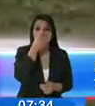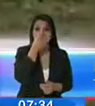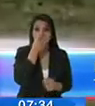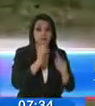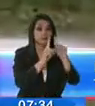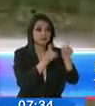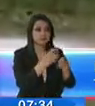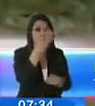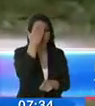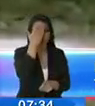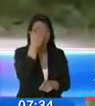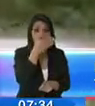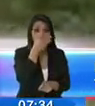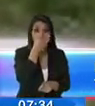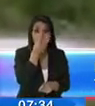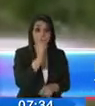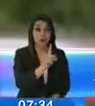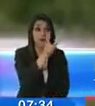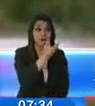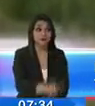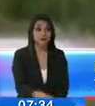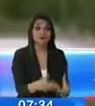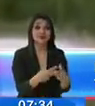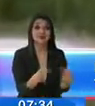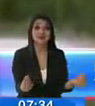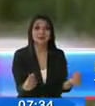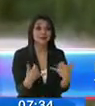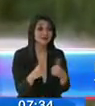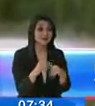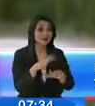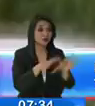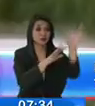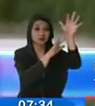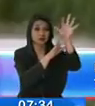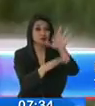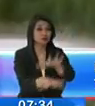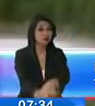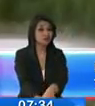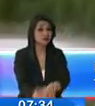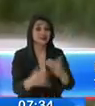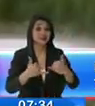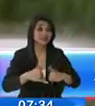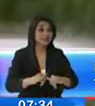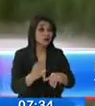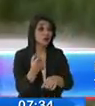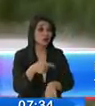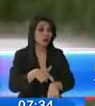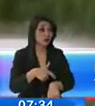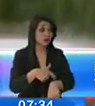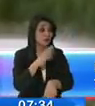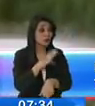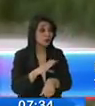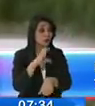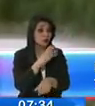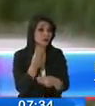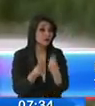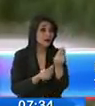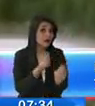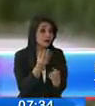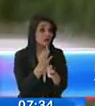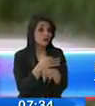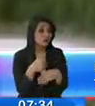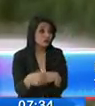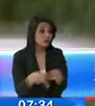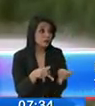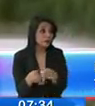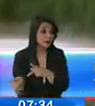lastimosamente hay una persona todavía desaparecida atrás de este derrumbe les completa del traje cuánto tiempo le van a buscar más cómo funciona el protocolo